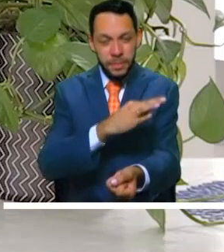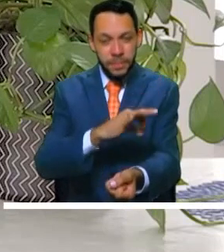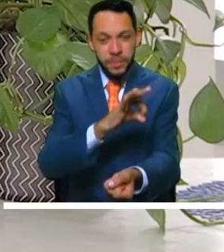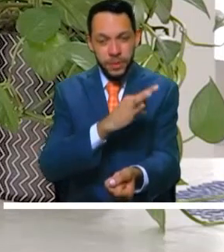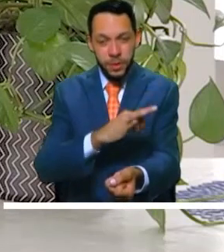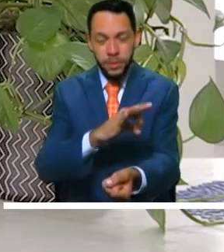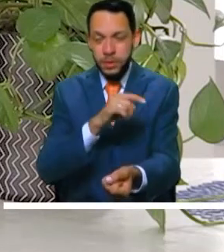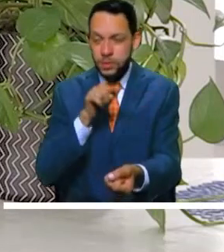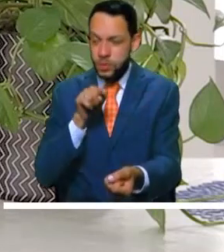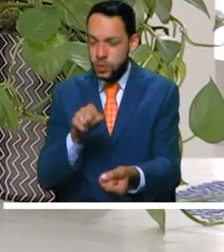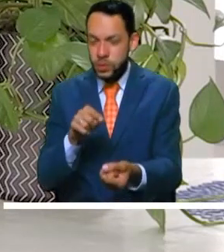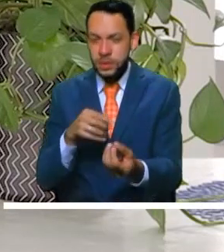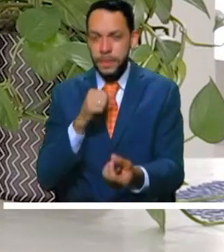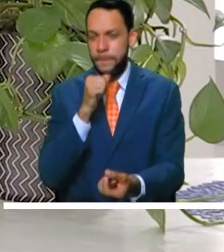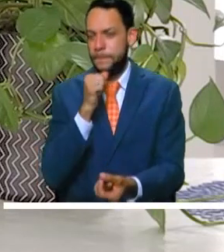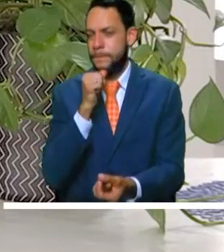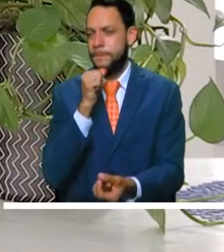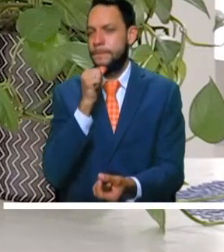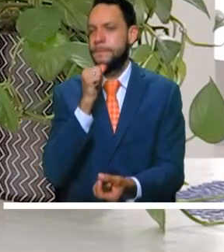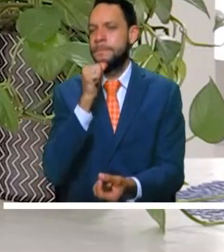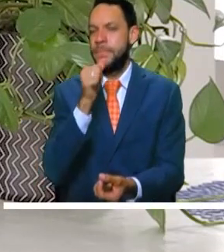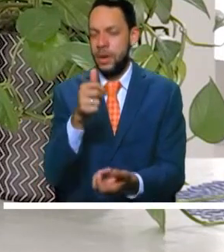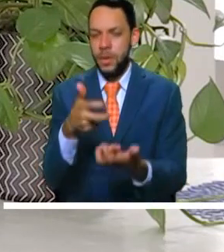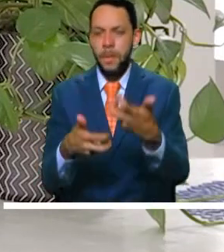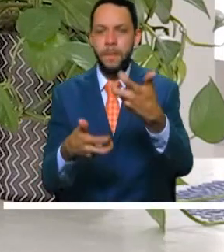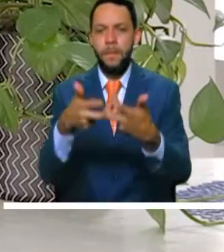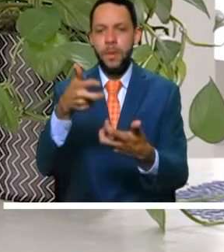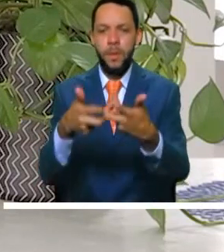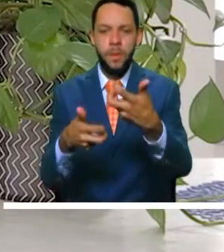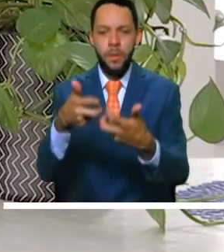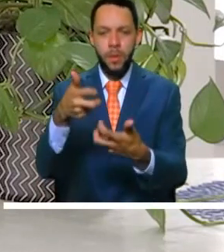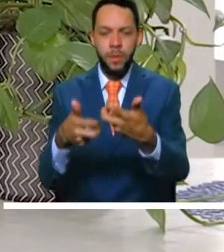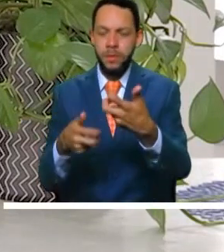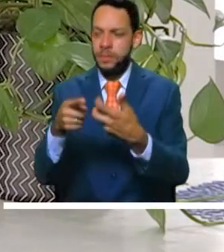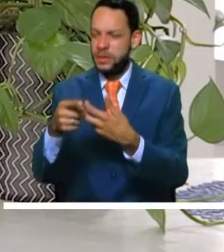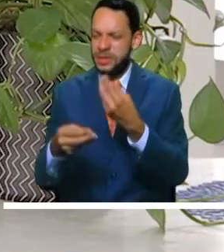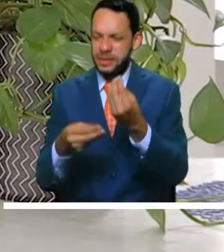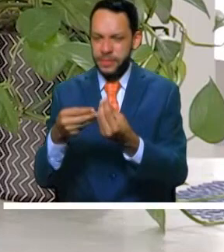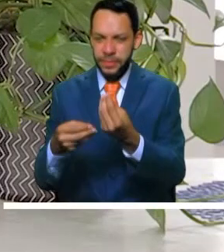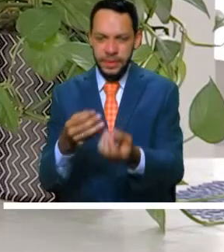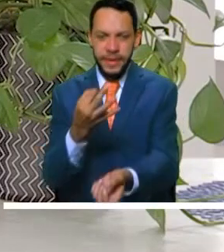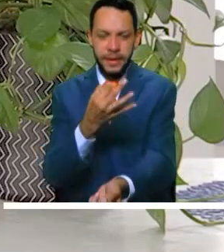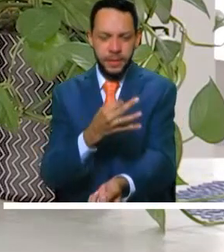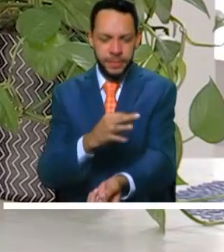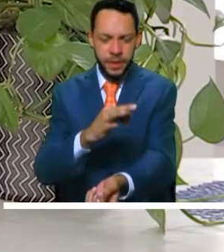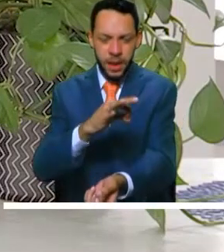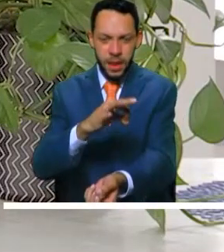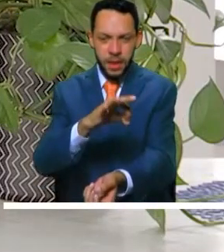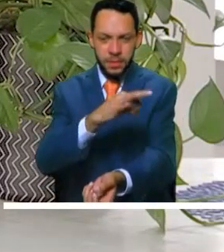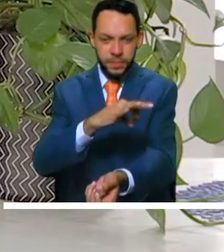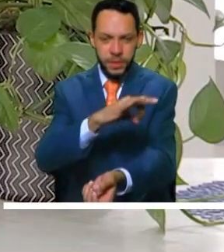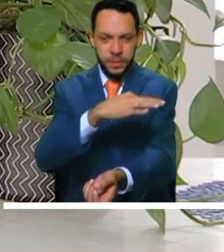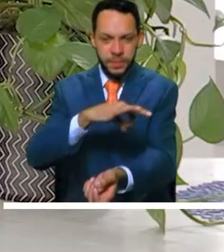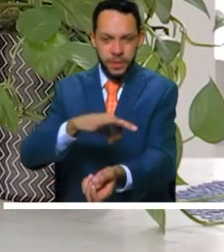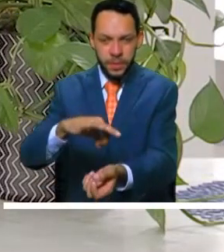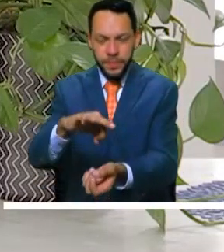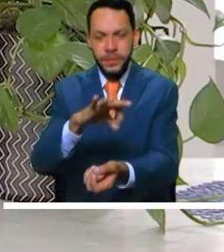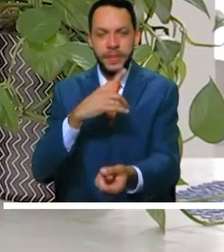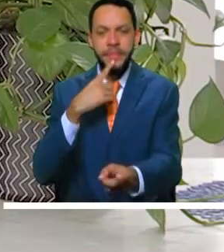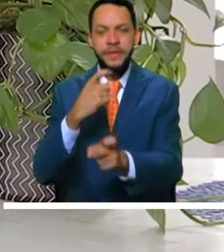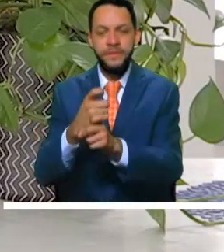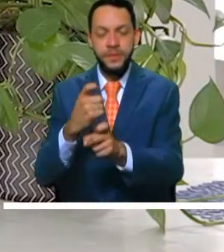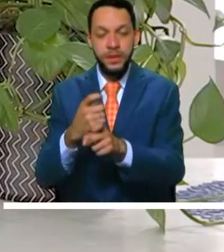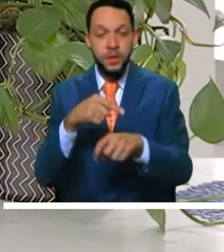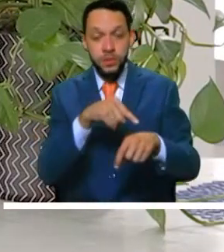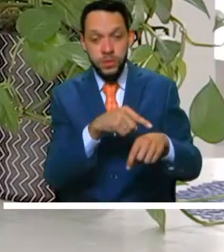muy perjudiciales para nuestro organismo, pero hablamos de grasas saludables, como aquí vemos los frutos secos, que entre